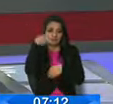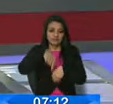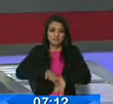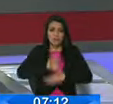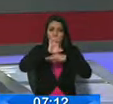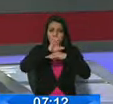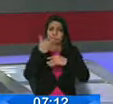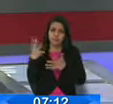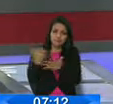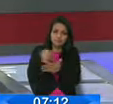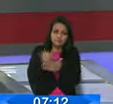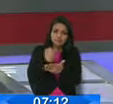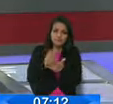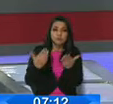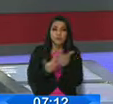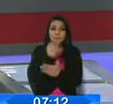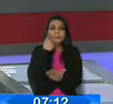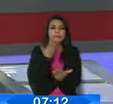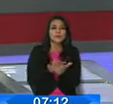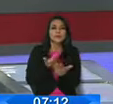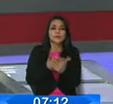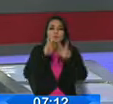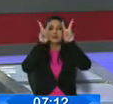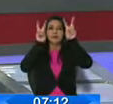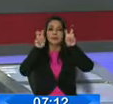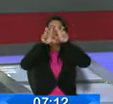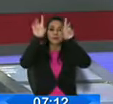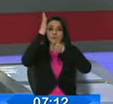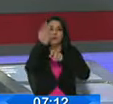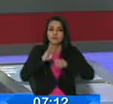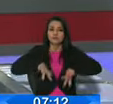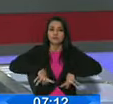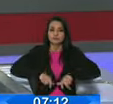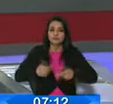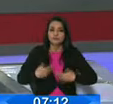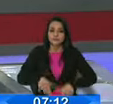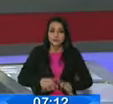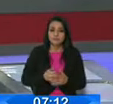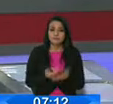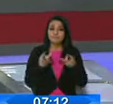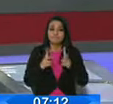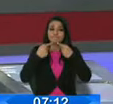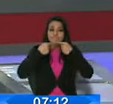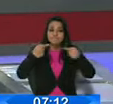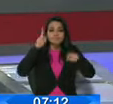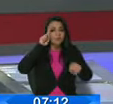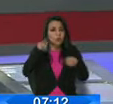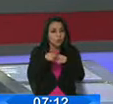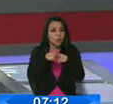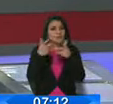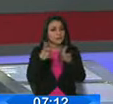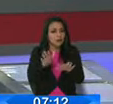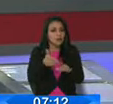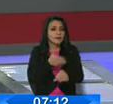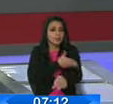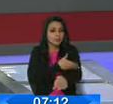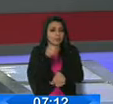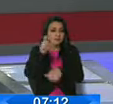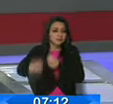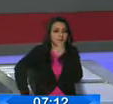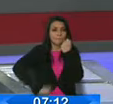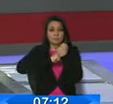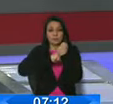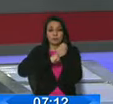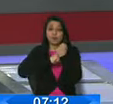evidencias en la trama de corrupción del caso de brech además anunció la suscripción de un acuerdo que realizará la cooperación